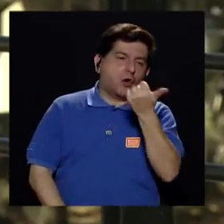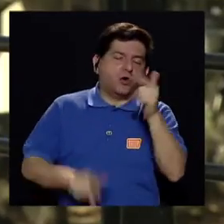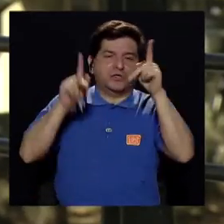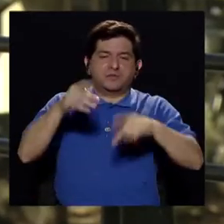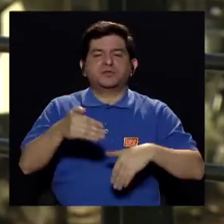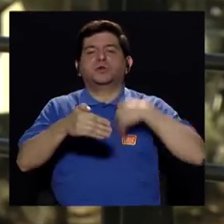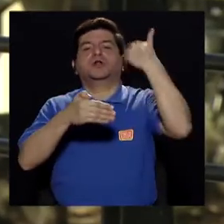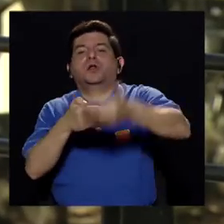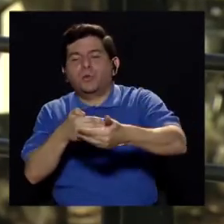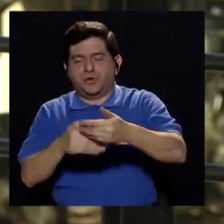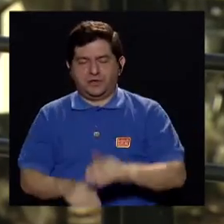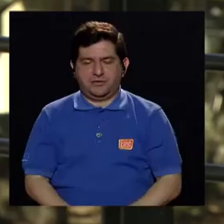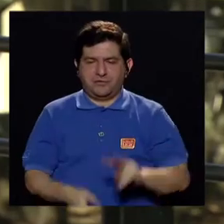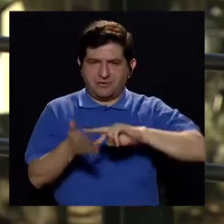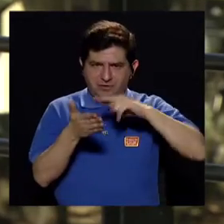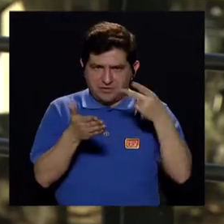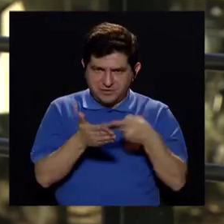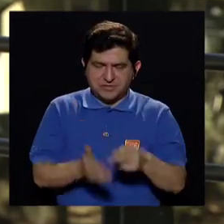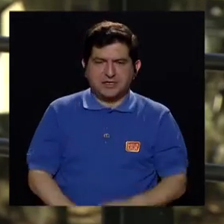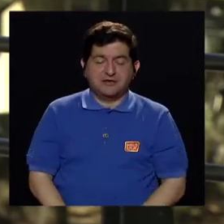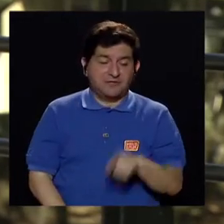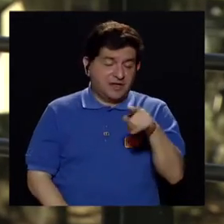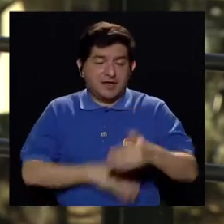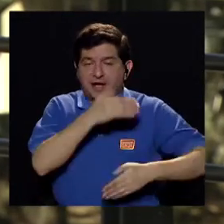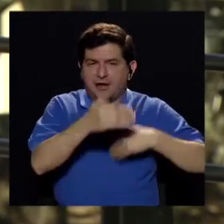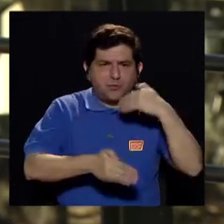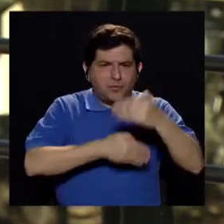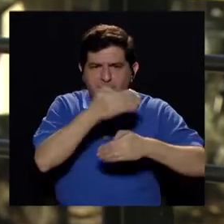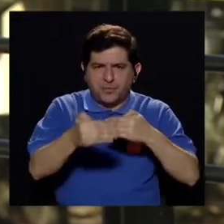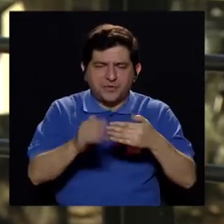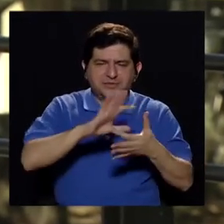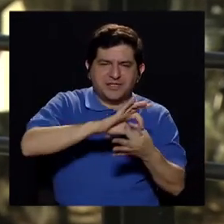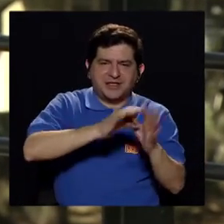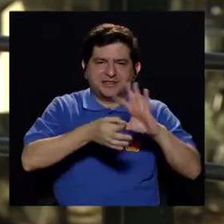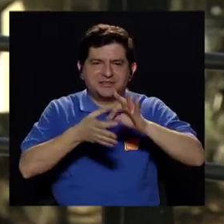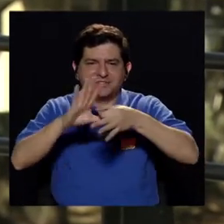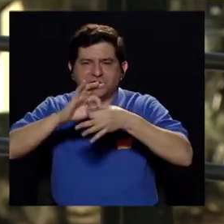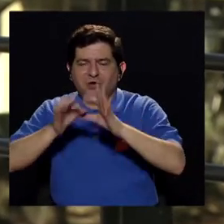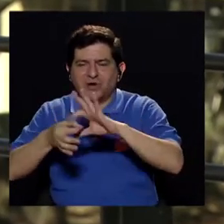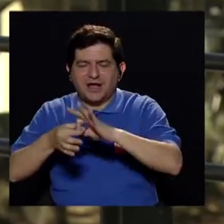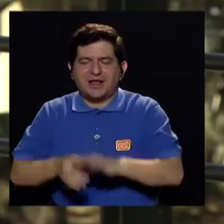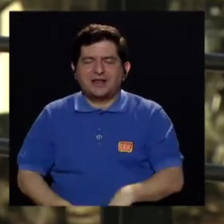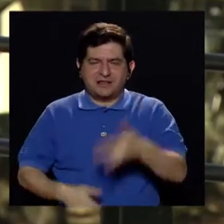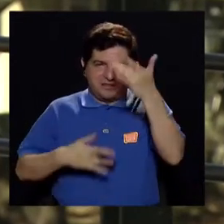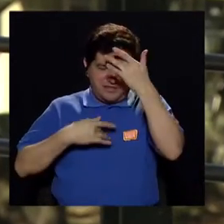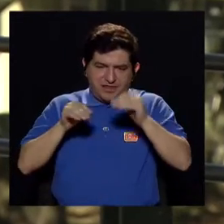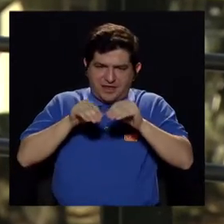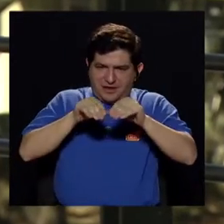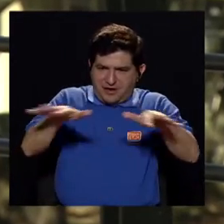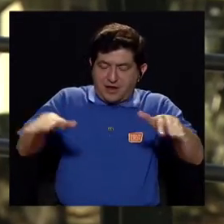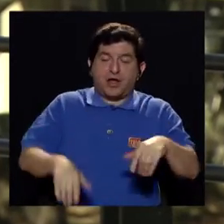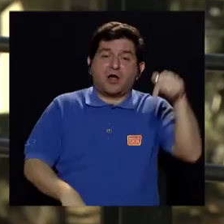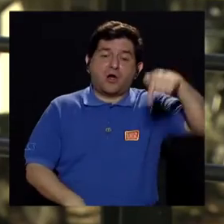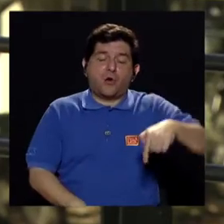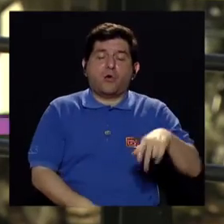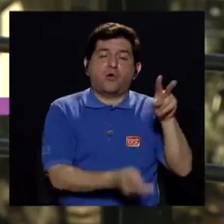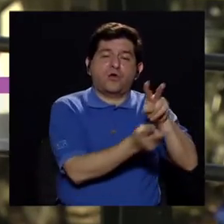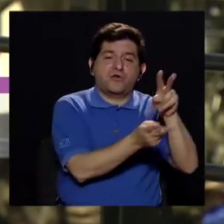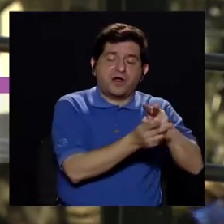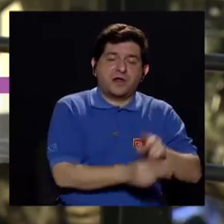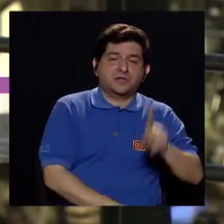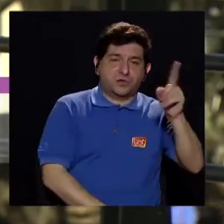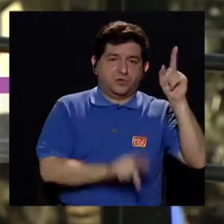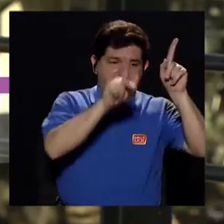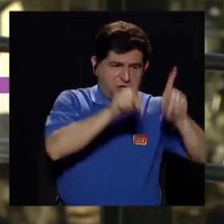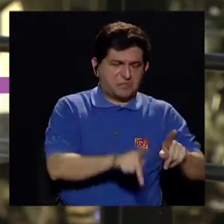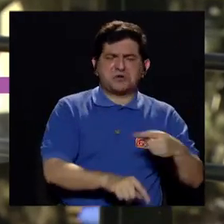estamos refiriéndonos a lo que es la cadena del contagio. Recordemos que la cadena del contagio es, hoy voy a tener relaciones con Juan y digo, ¿para